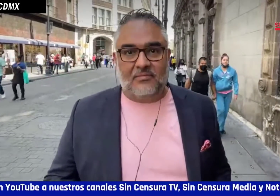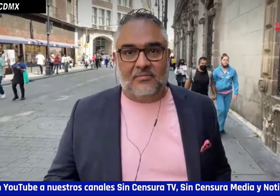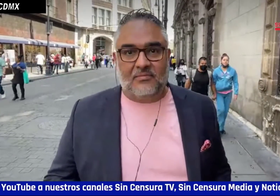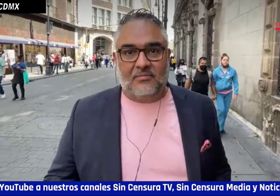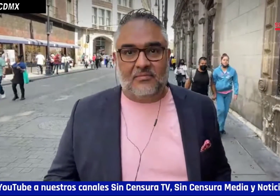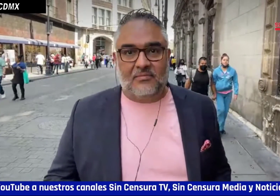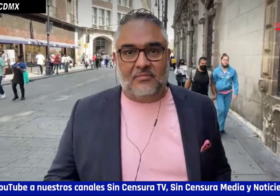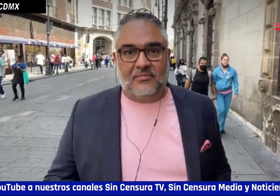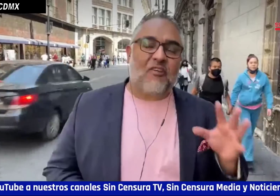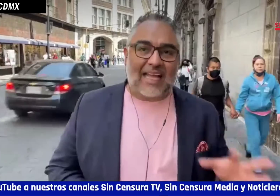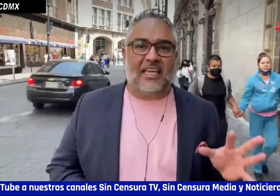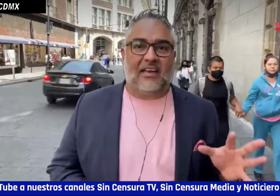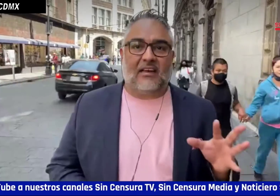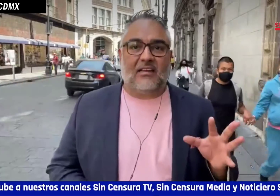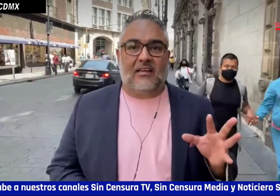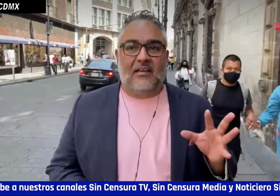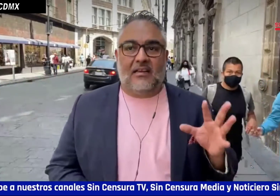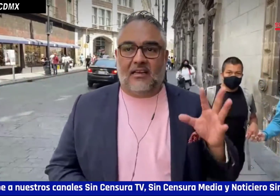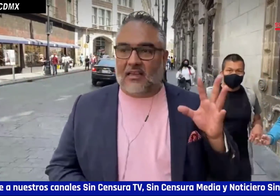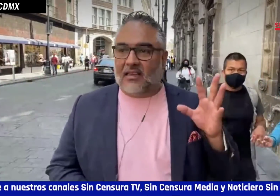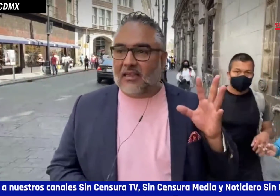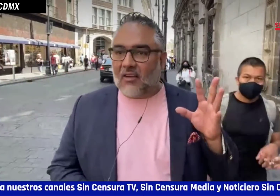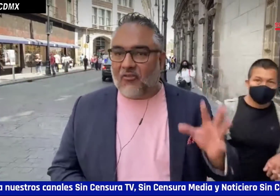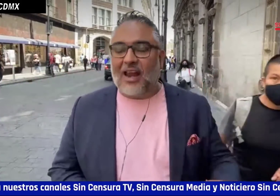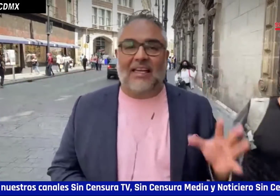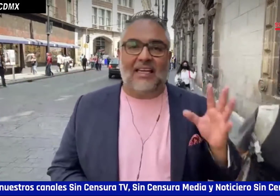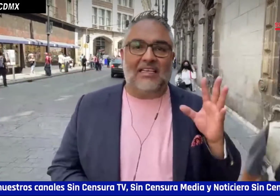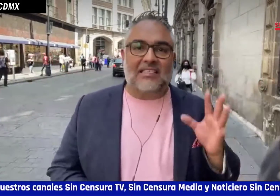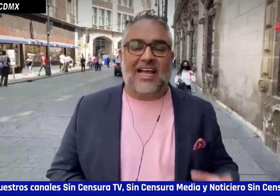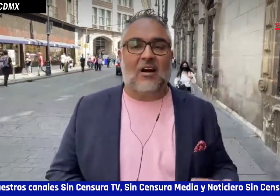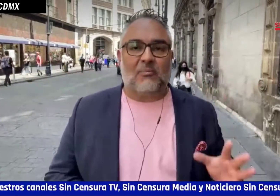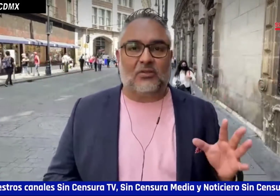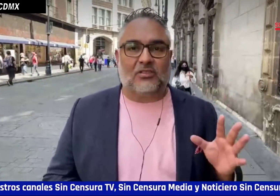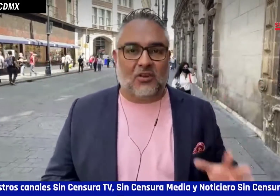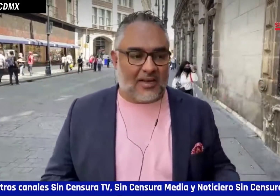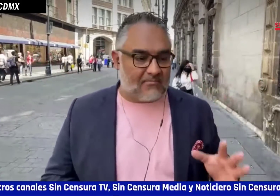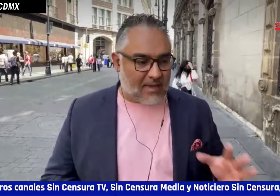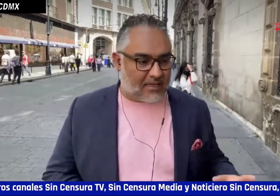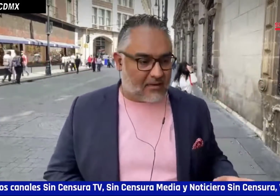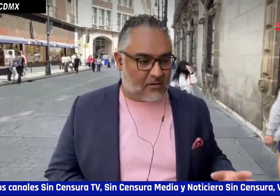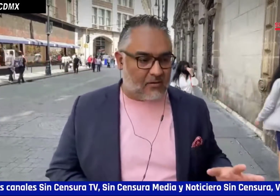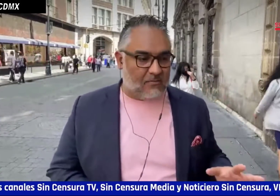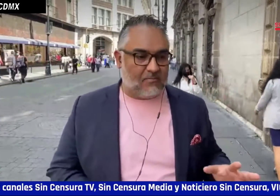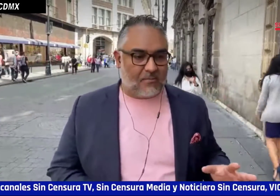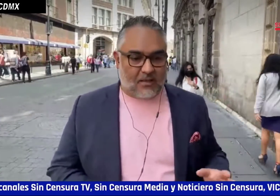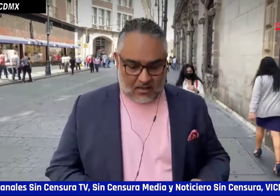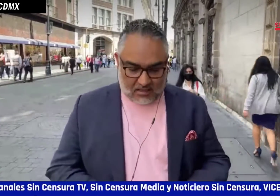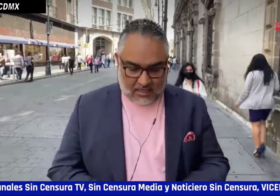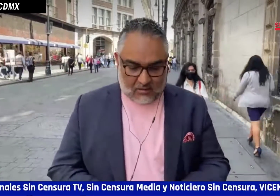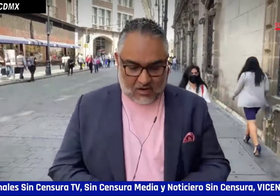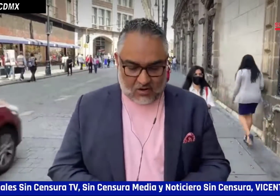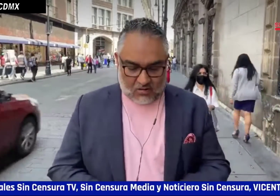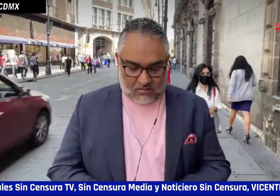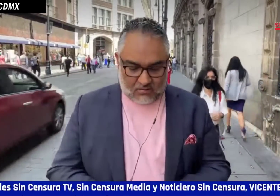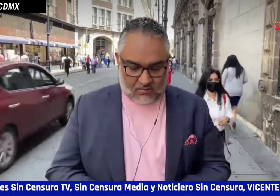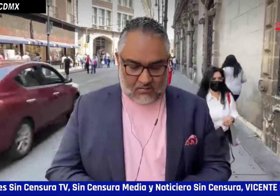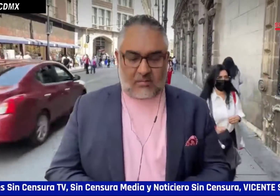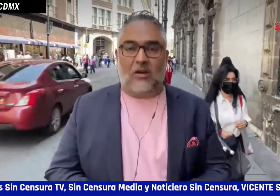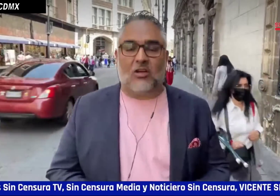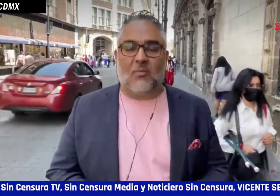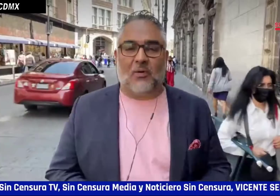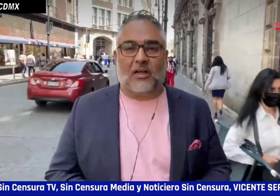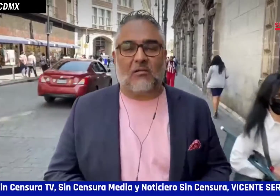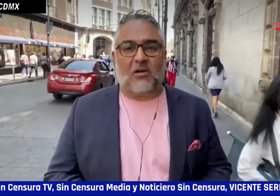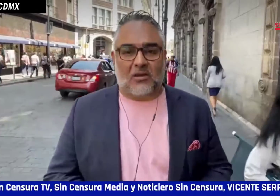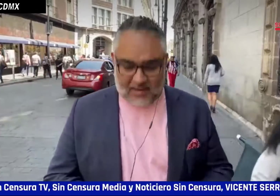resquebrajada. Qué frágil está la oposición en México. Y luego,